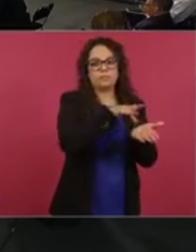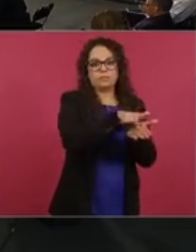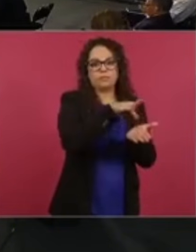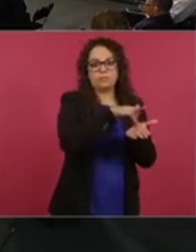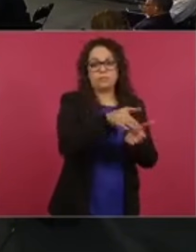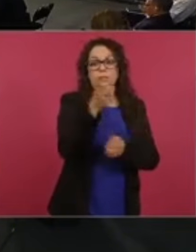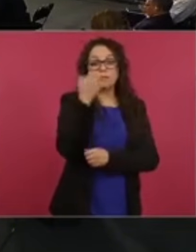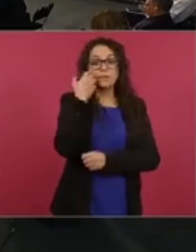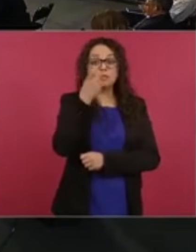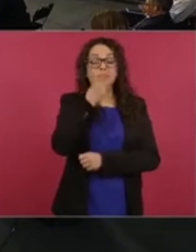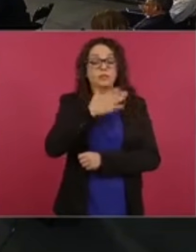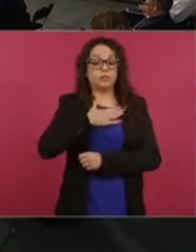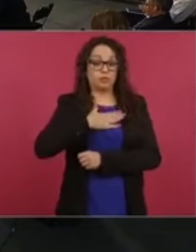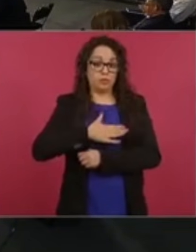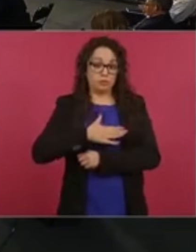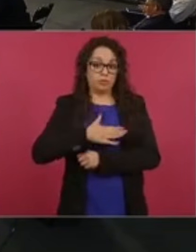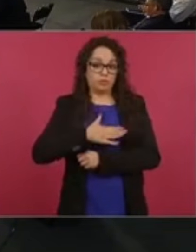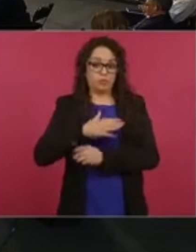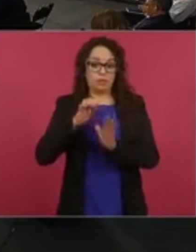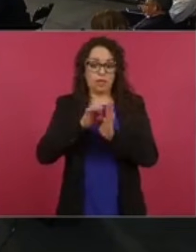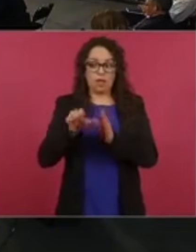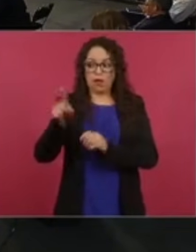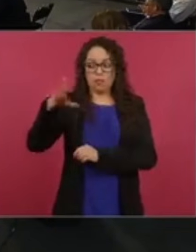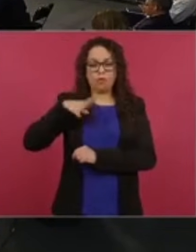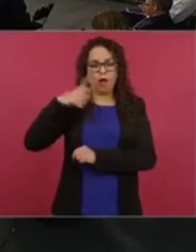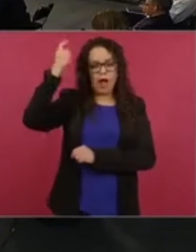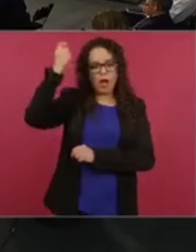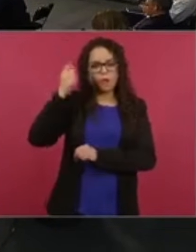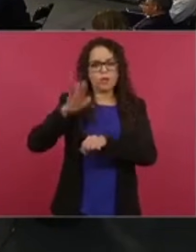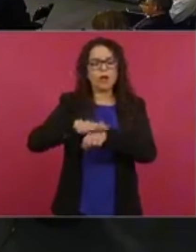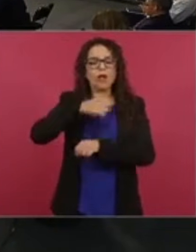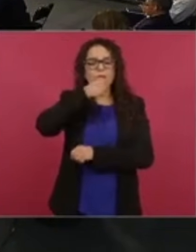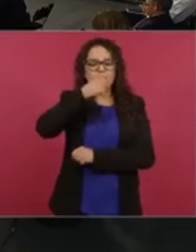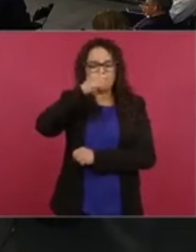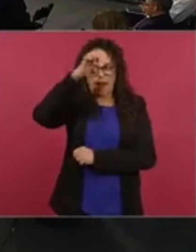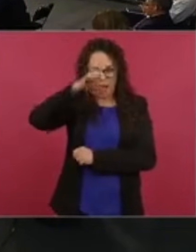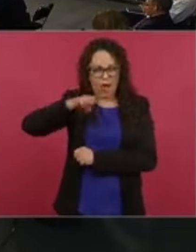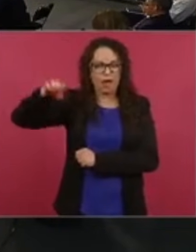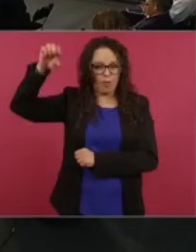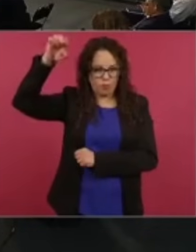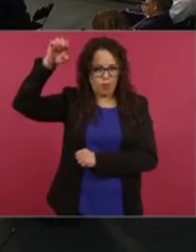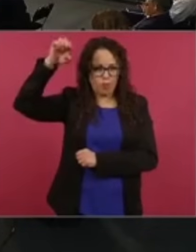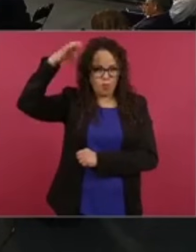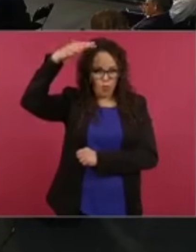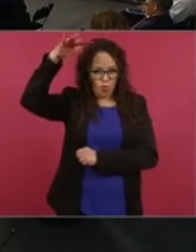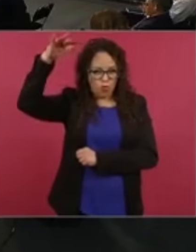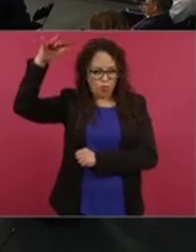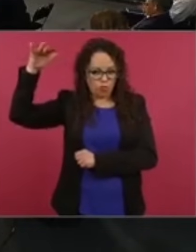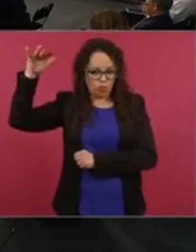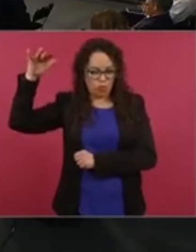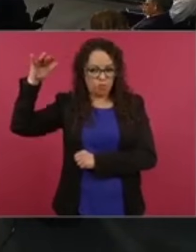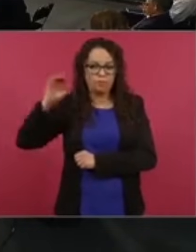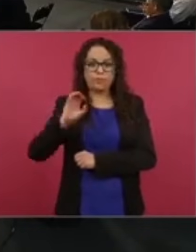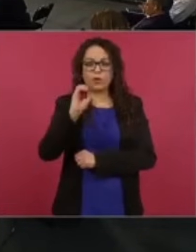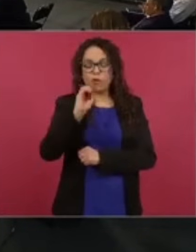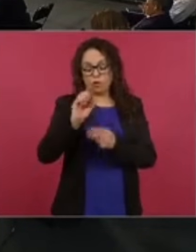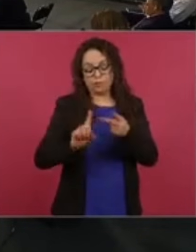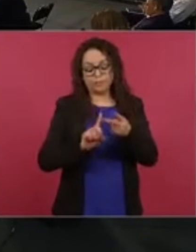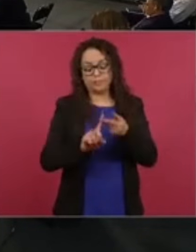pensión de adulto mayor recibe una pensión por discapacidad